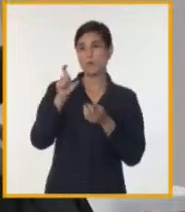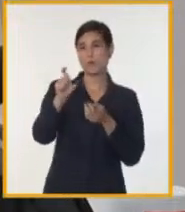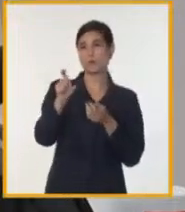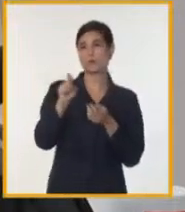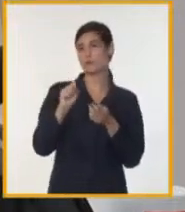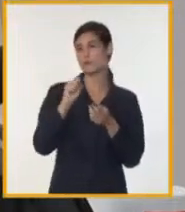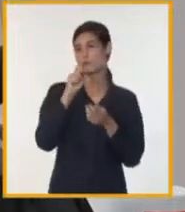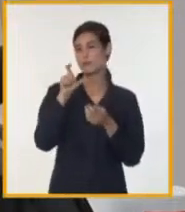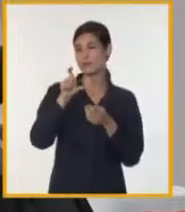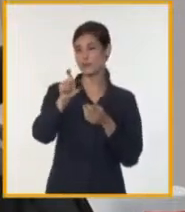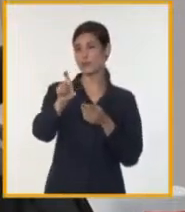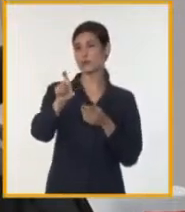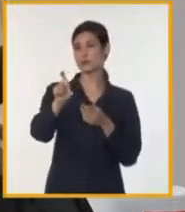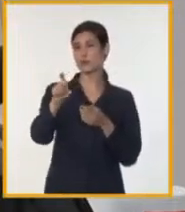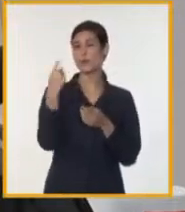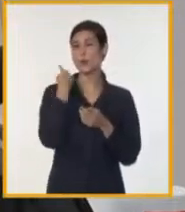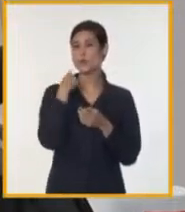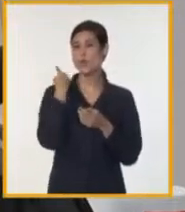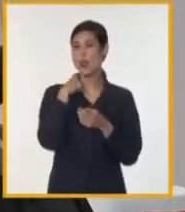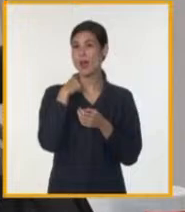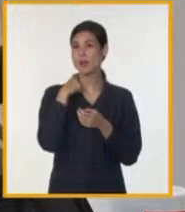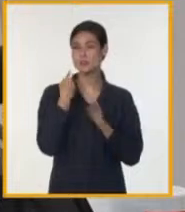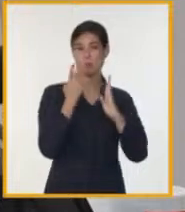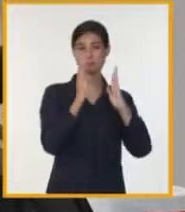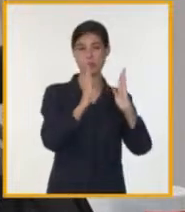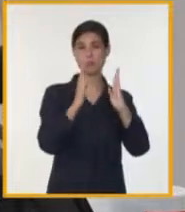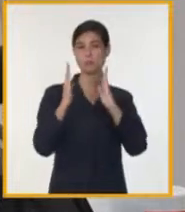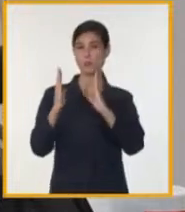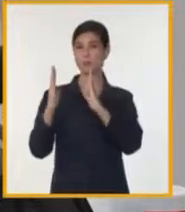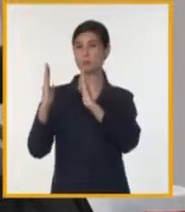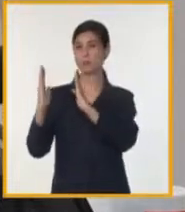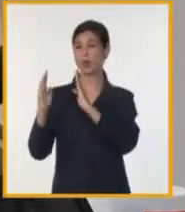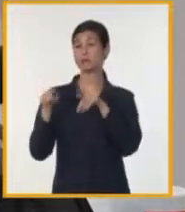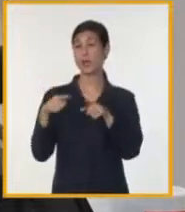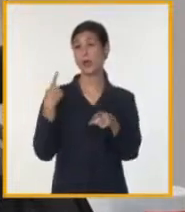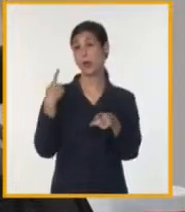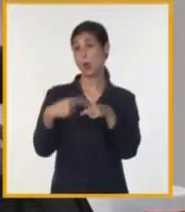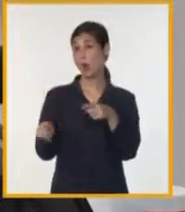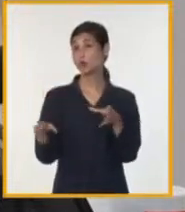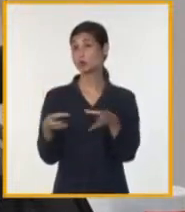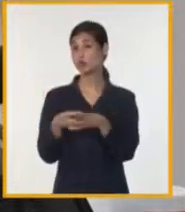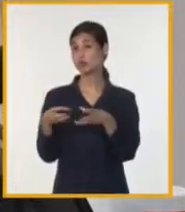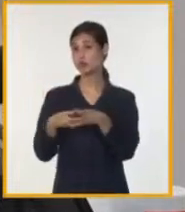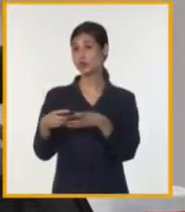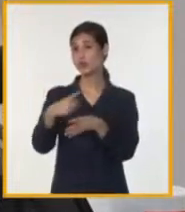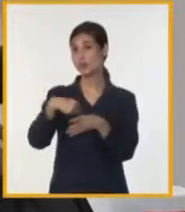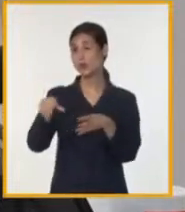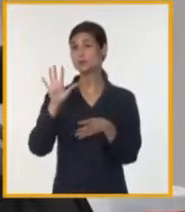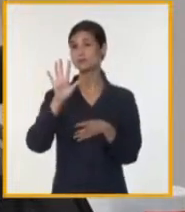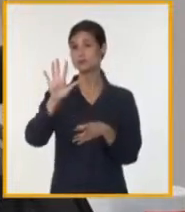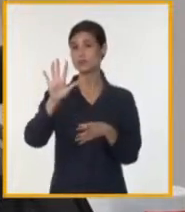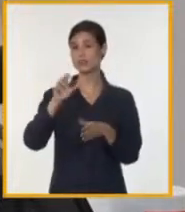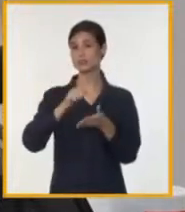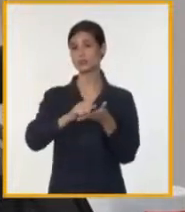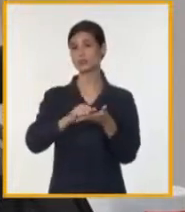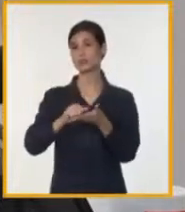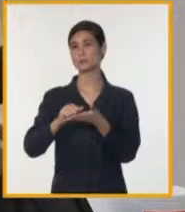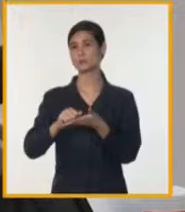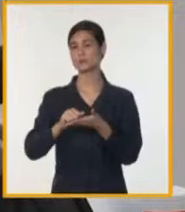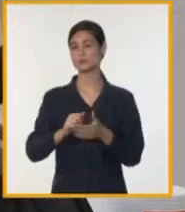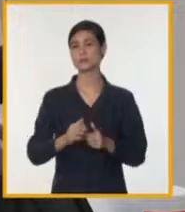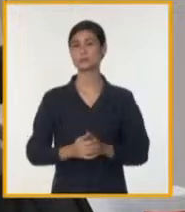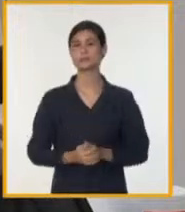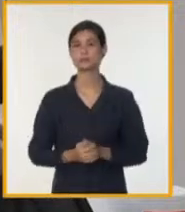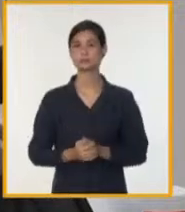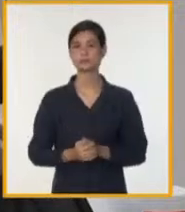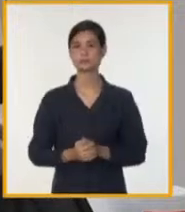Santiago de Cuba, Batabanó, que se origina en Santiago de Cuba, y Pinar del Río, Batabanó. Es decir, son las 5 rutas que están activas en ese servicio. Y